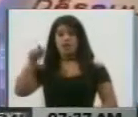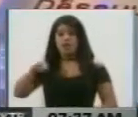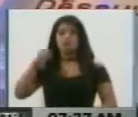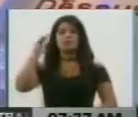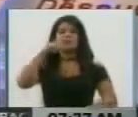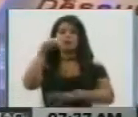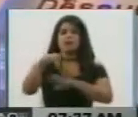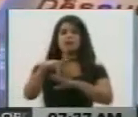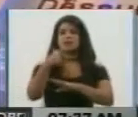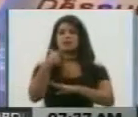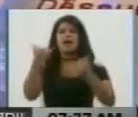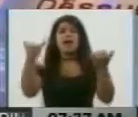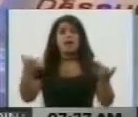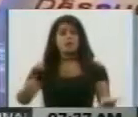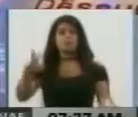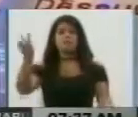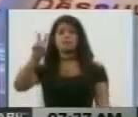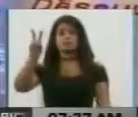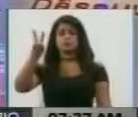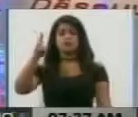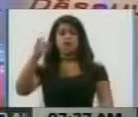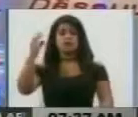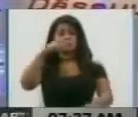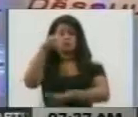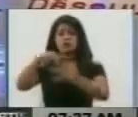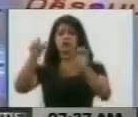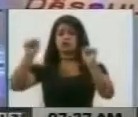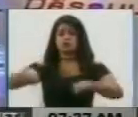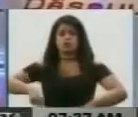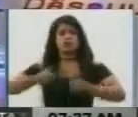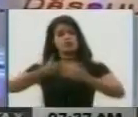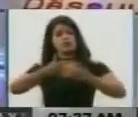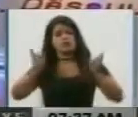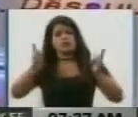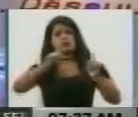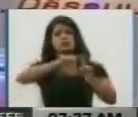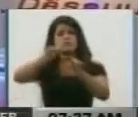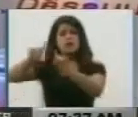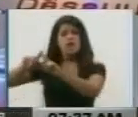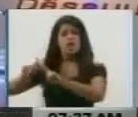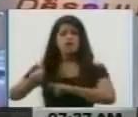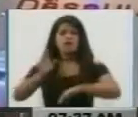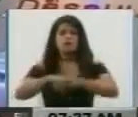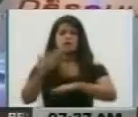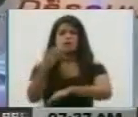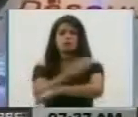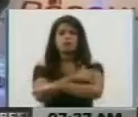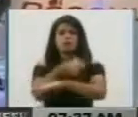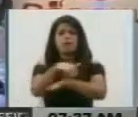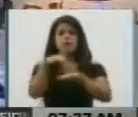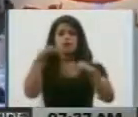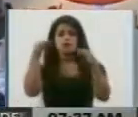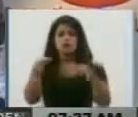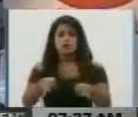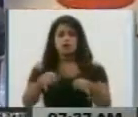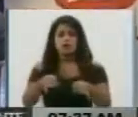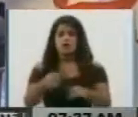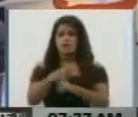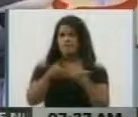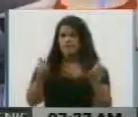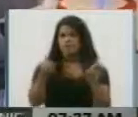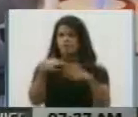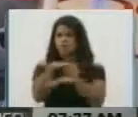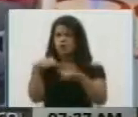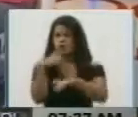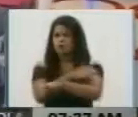la Asamblea es plural. ¿Por qué? Porque la tienen una mayoría de derecha. pero si no tuviera una mayoría de derecha no sería plural, entre comillas,